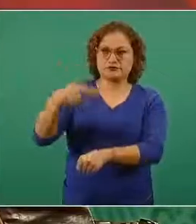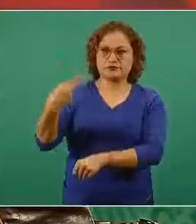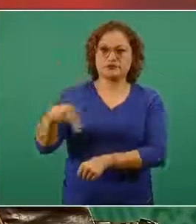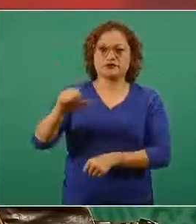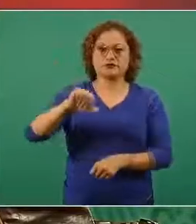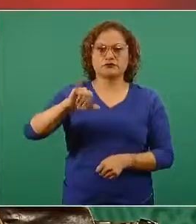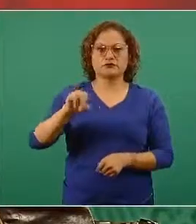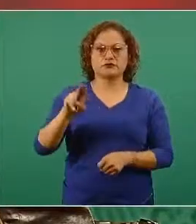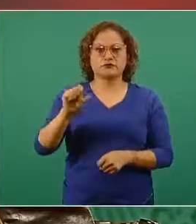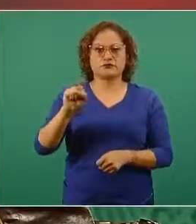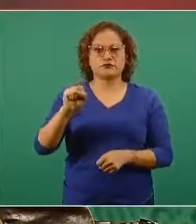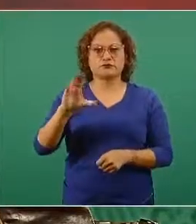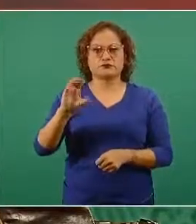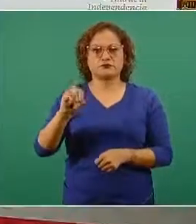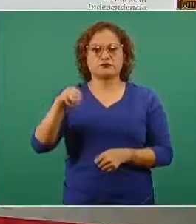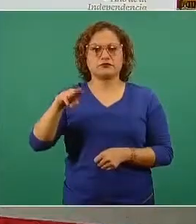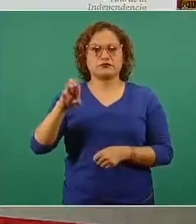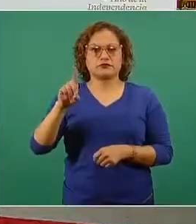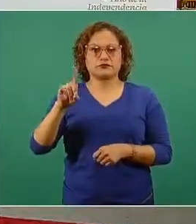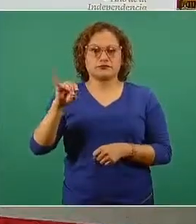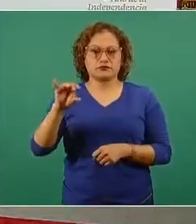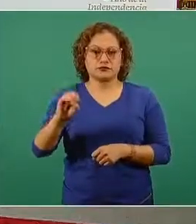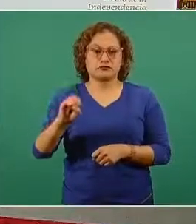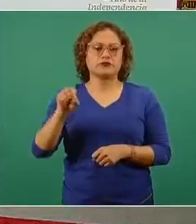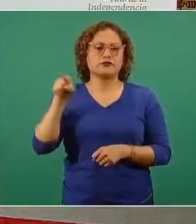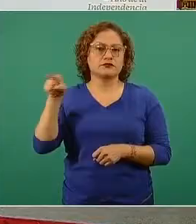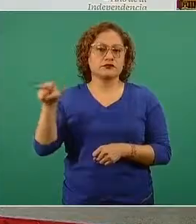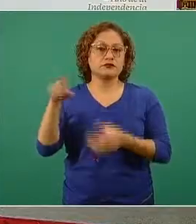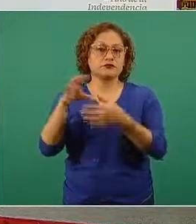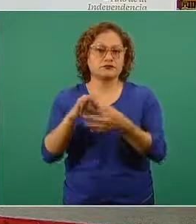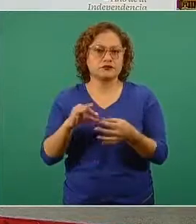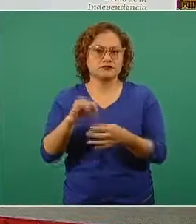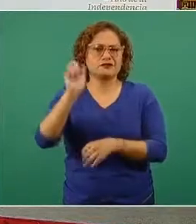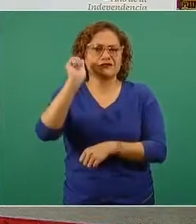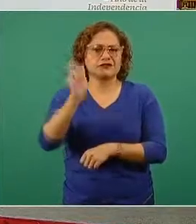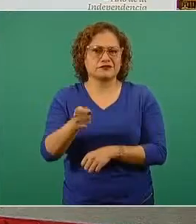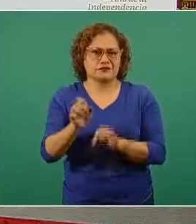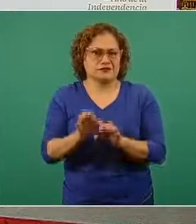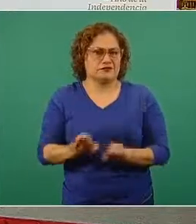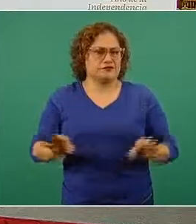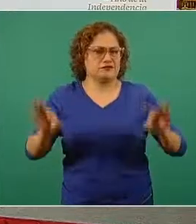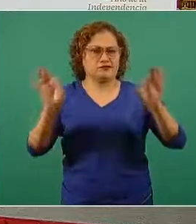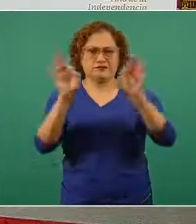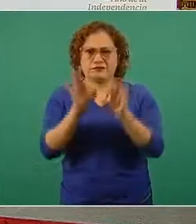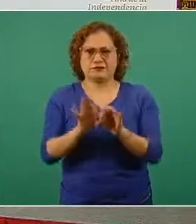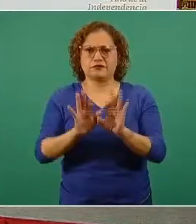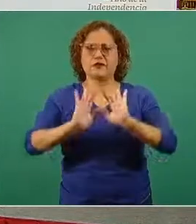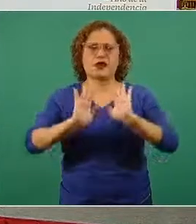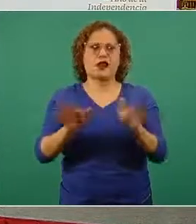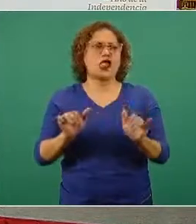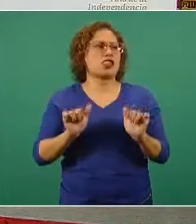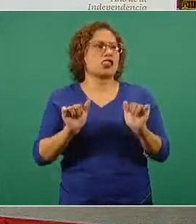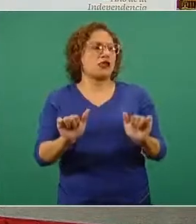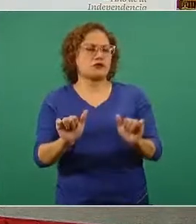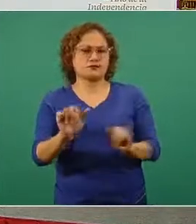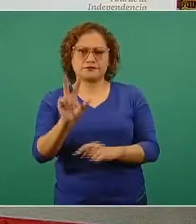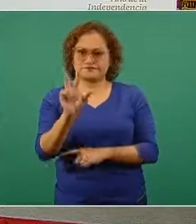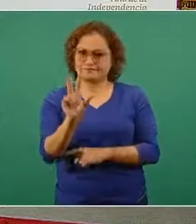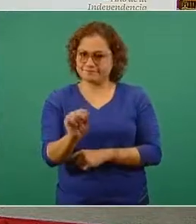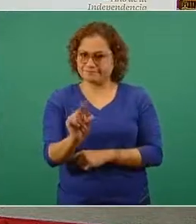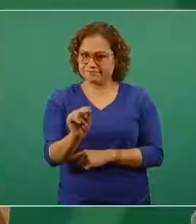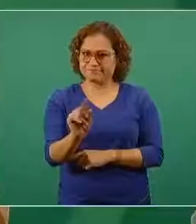sumamente destacable el tema de no bajar la guardia. Y lo comentaba hace unos